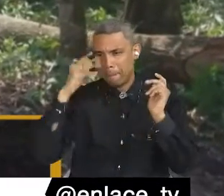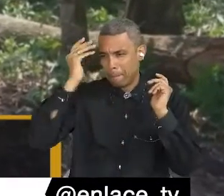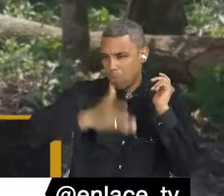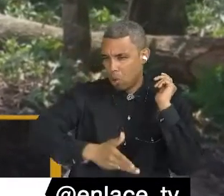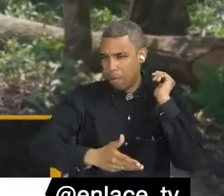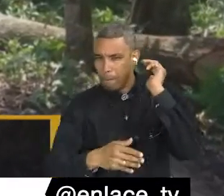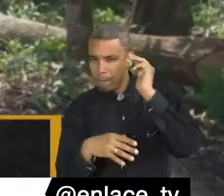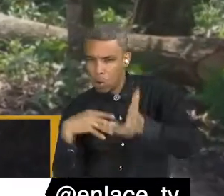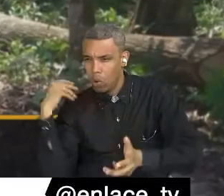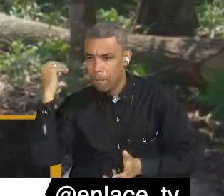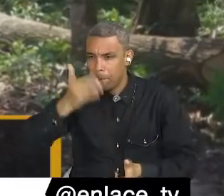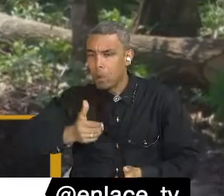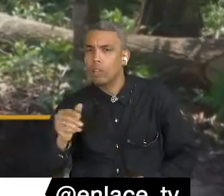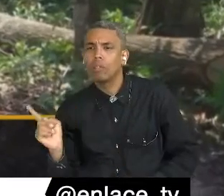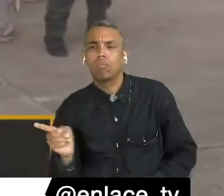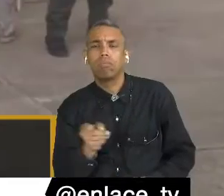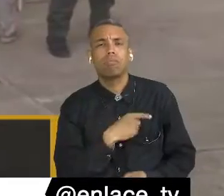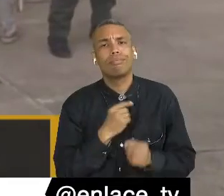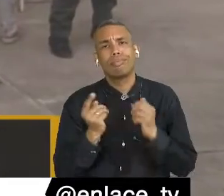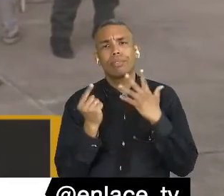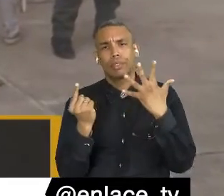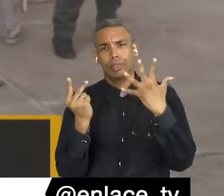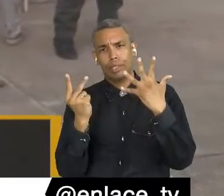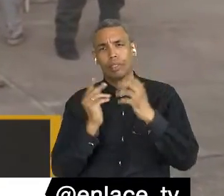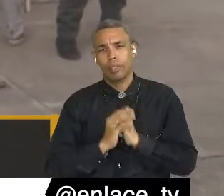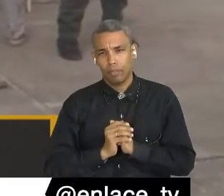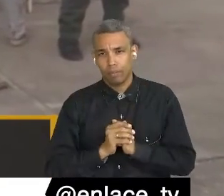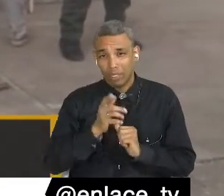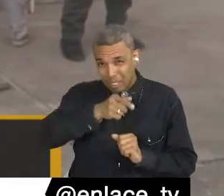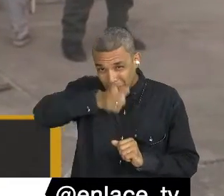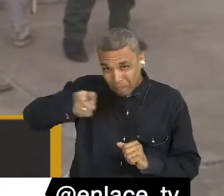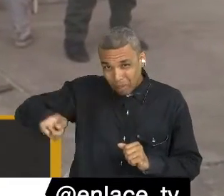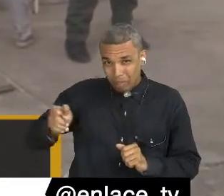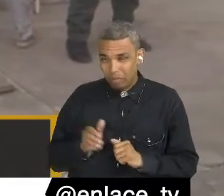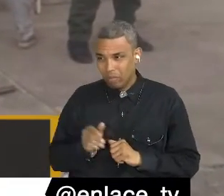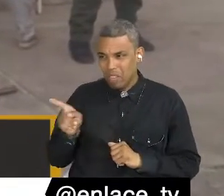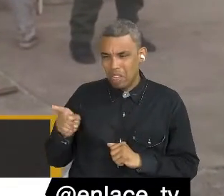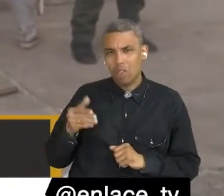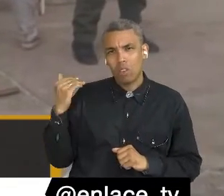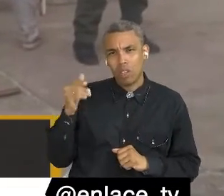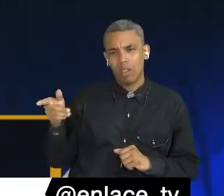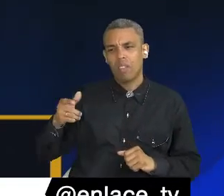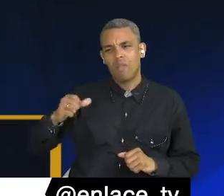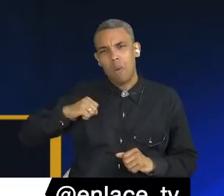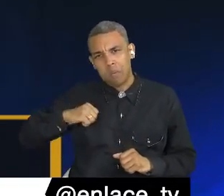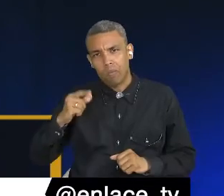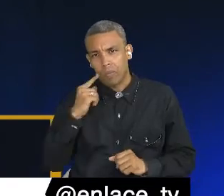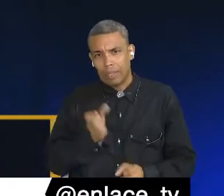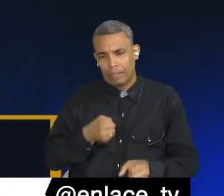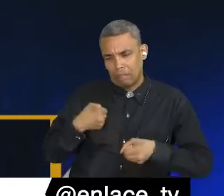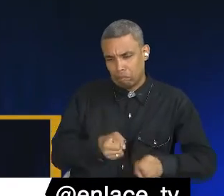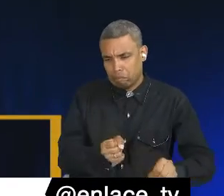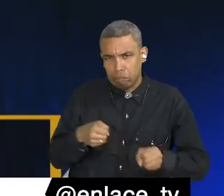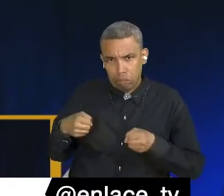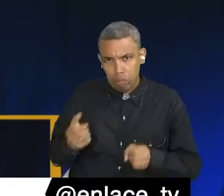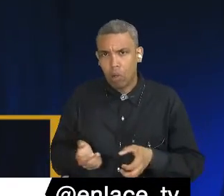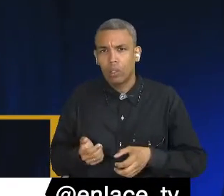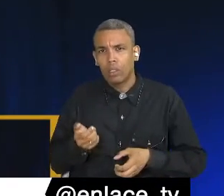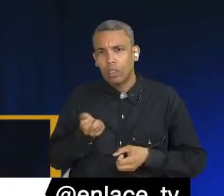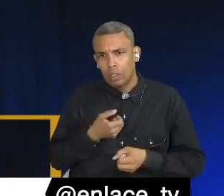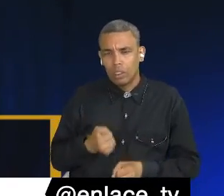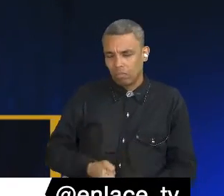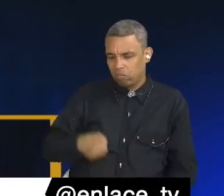barrio Buenavista, en la Comuna 4. Los capturados, según la policía, tenían en su poder las herramientas con las que estaban talando los